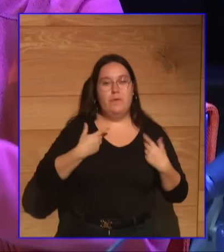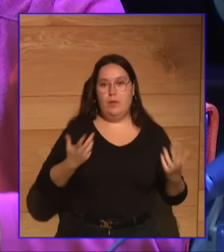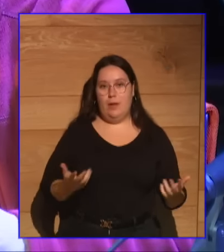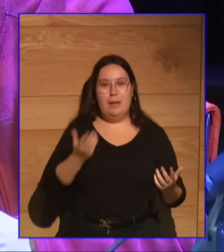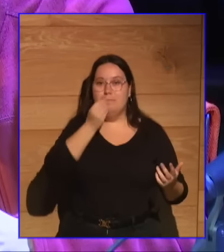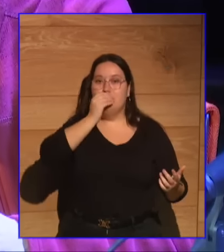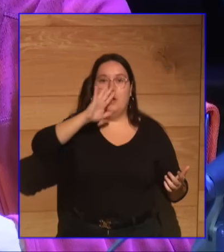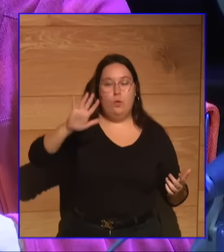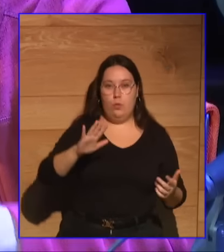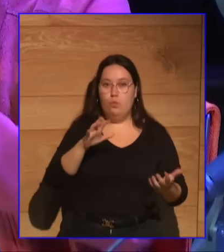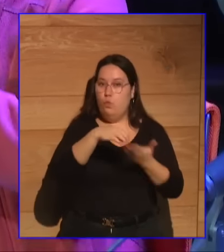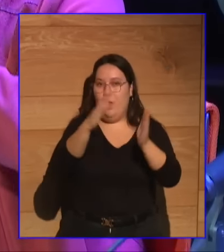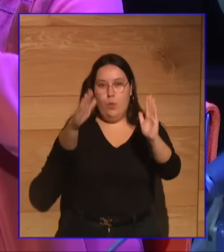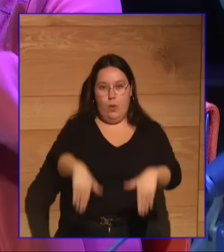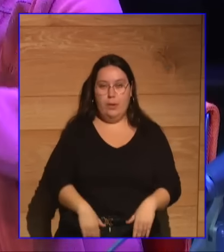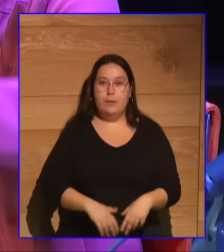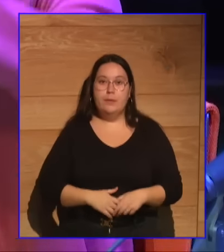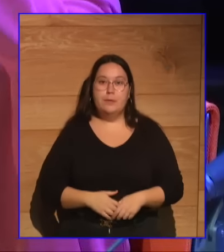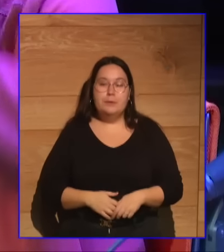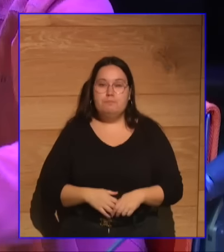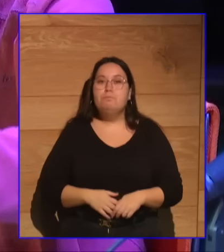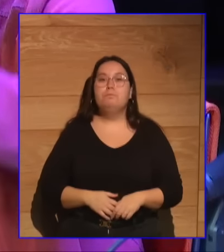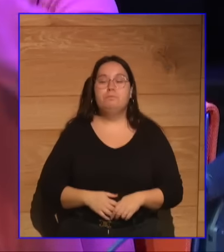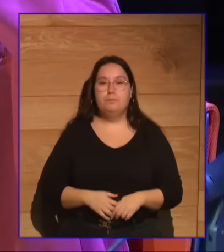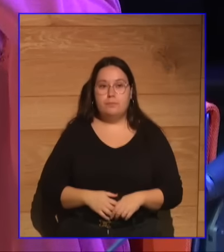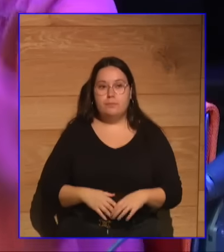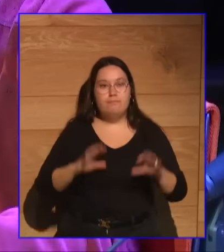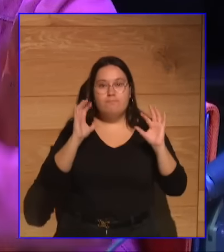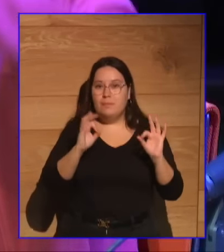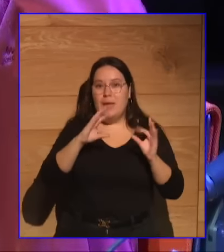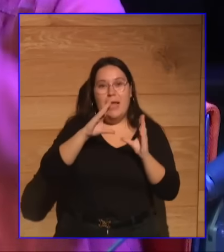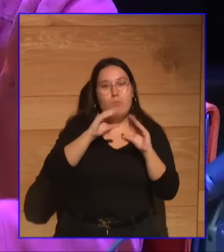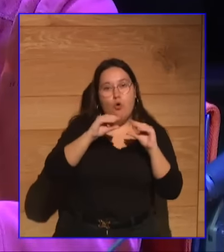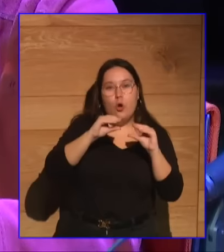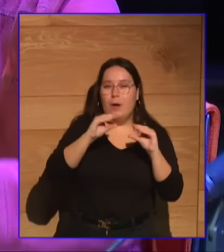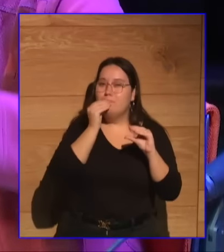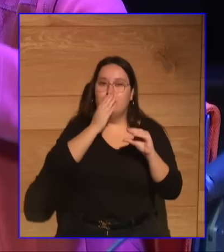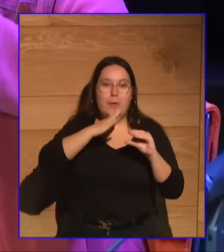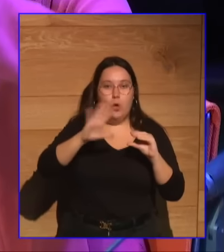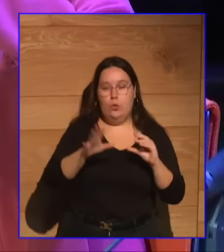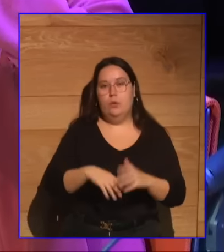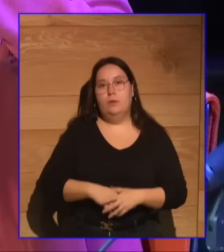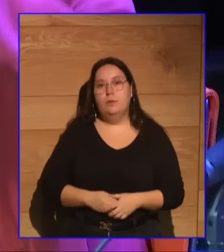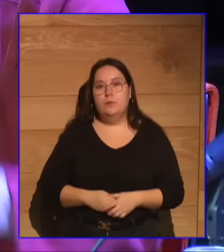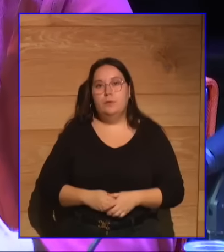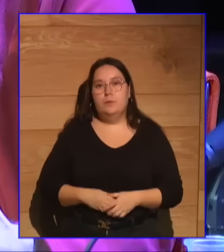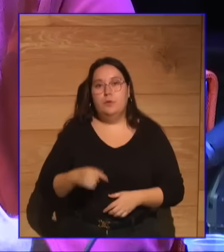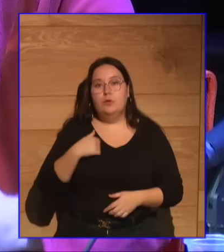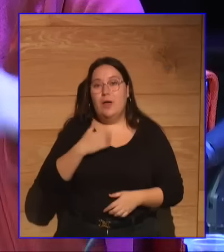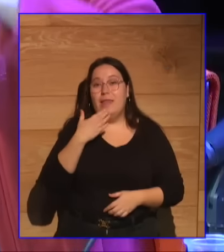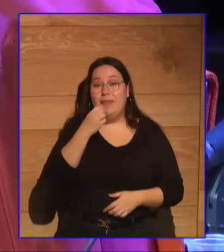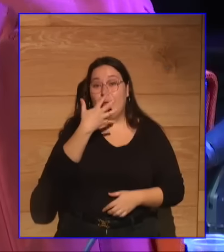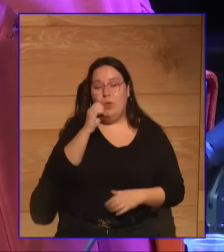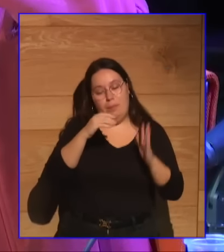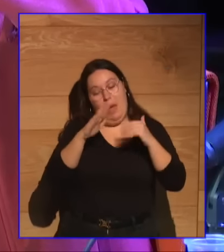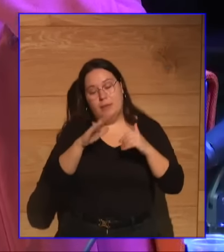duda. Sin duda. Sí. Sin duda, o sea, sin ambaje, sin duda. O sea, es el bollo, el mejor bollo. Yo voy a cumplir, yo tengo más de 50